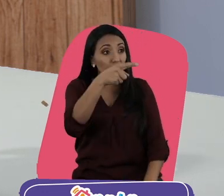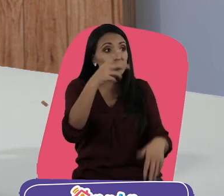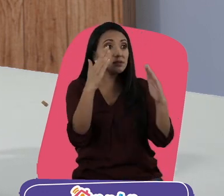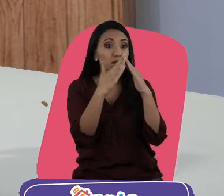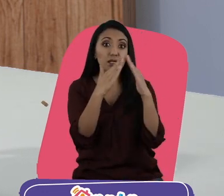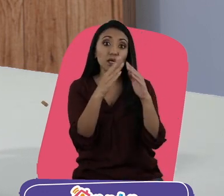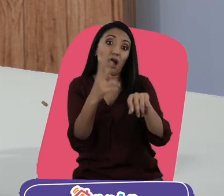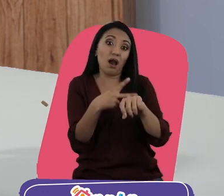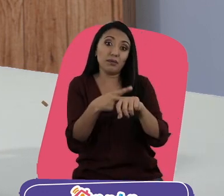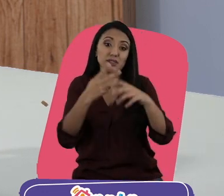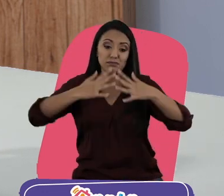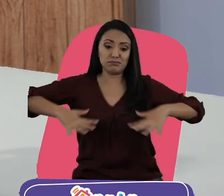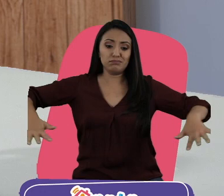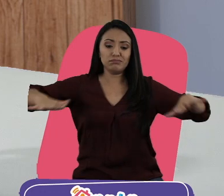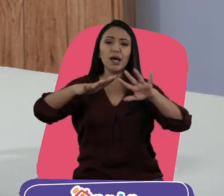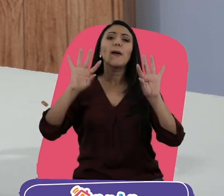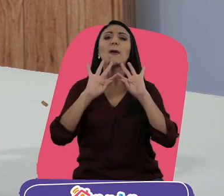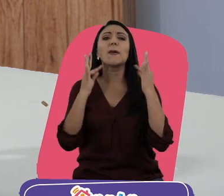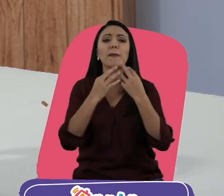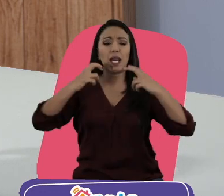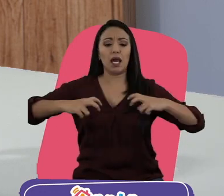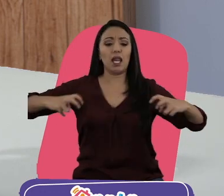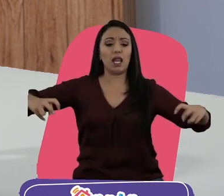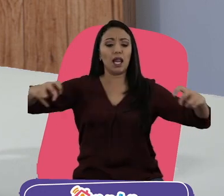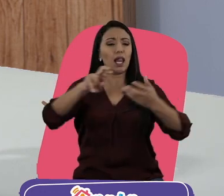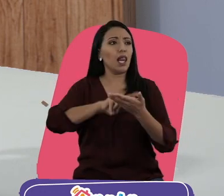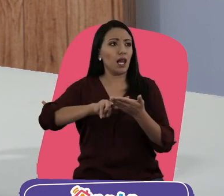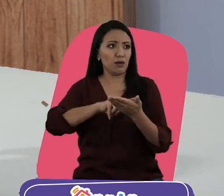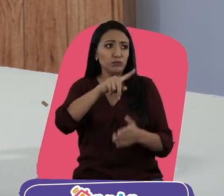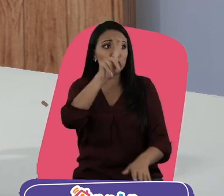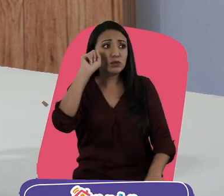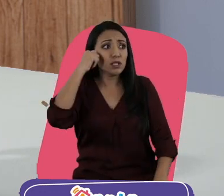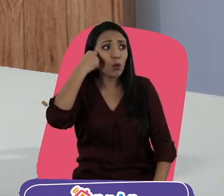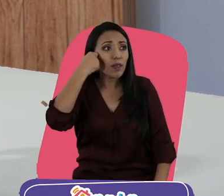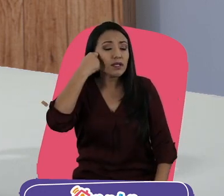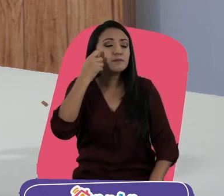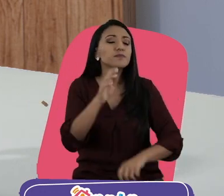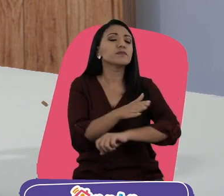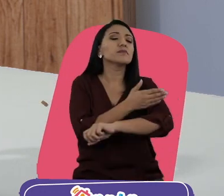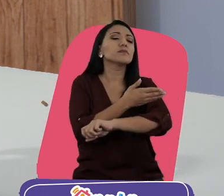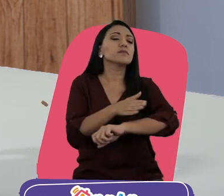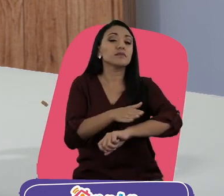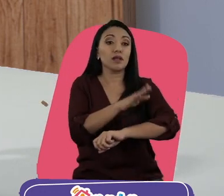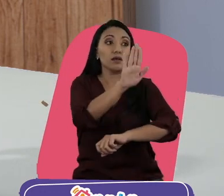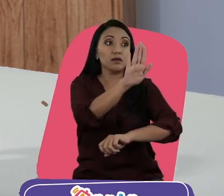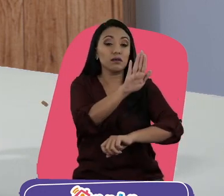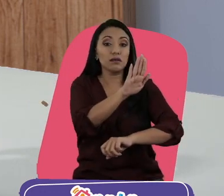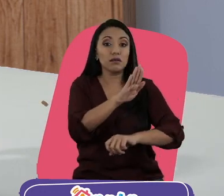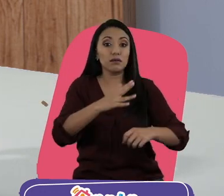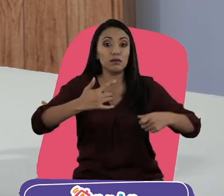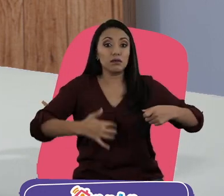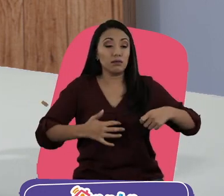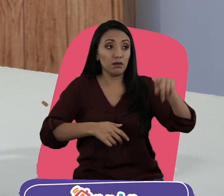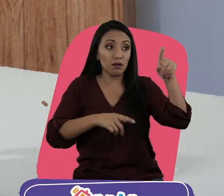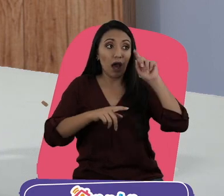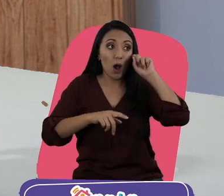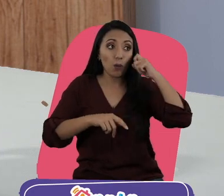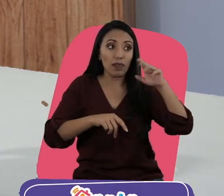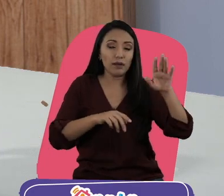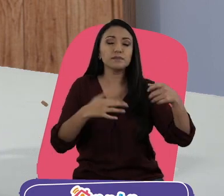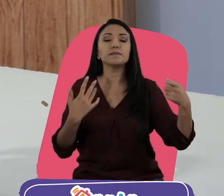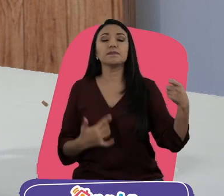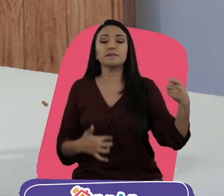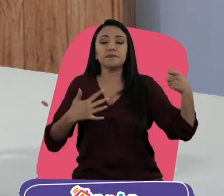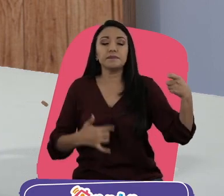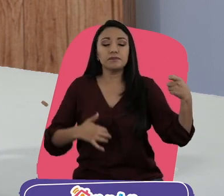Gaby, aquí en el set. Cuando estábamos en estas reuniones de familia y demás, que empezábamos a escuchar esta canción. Me avisan si es que si la